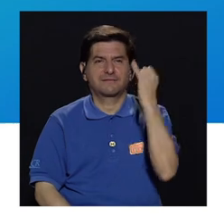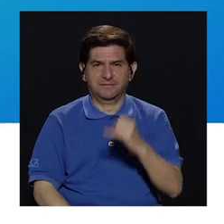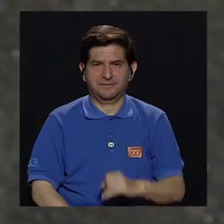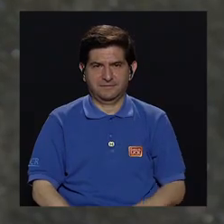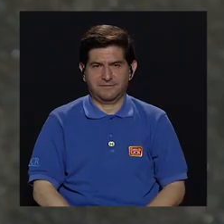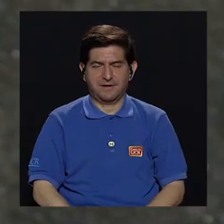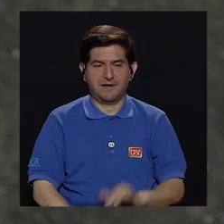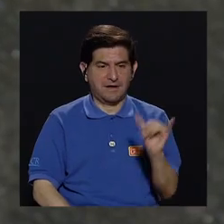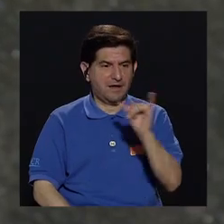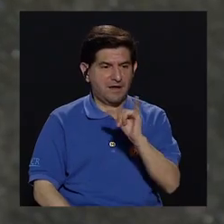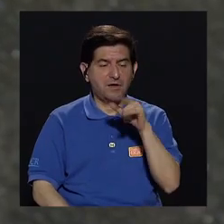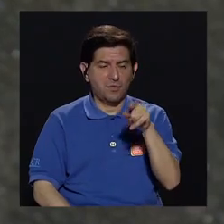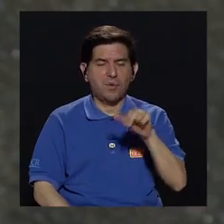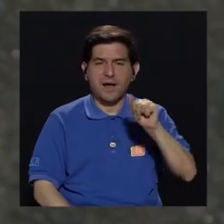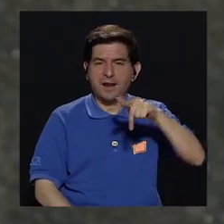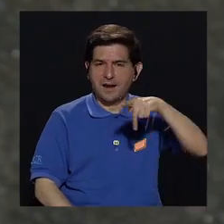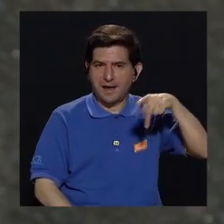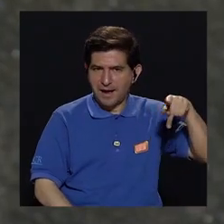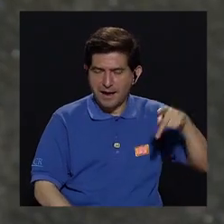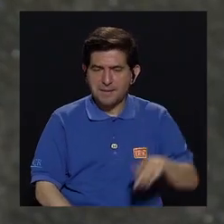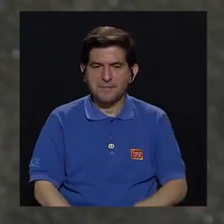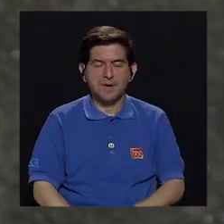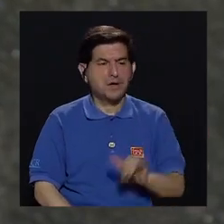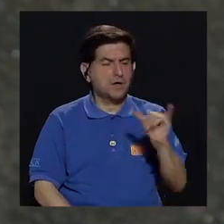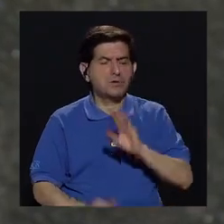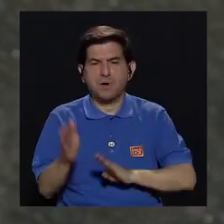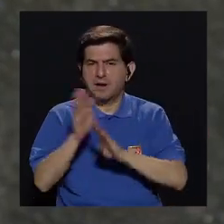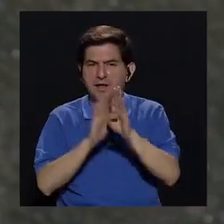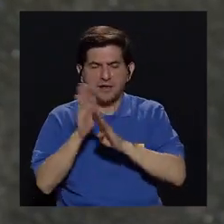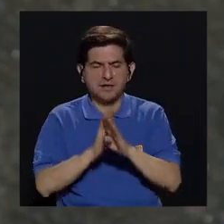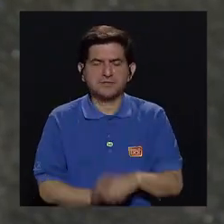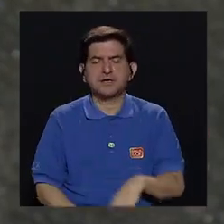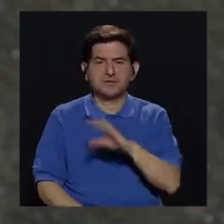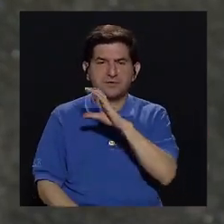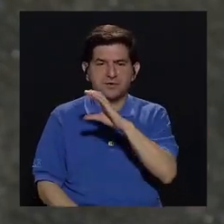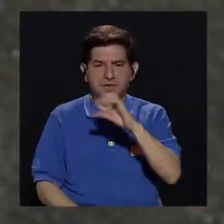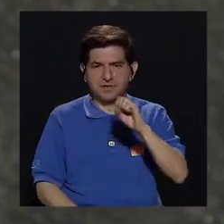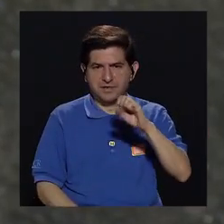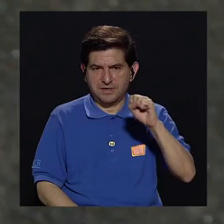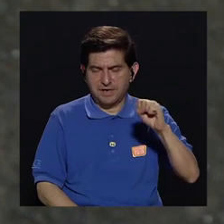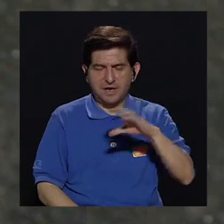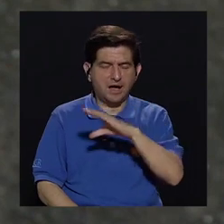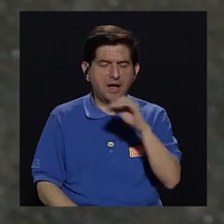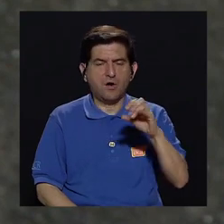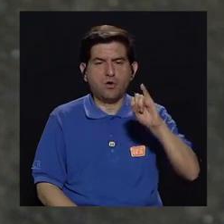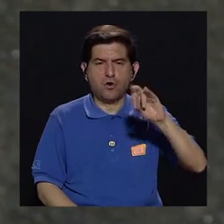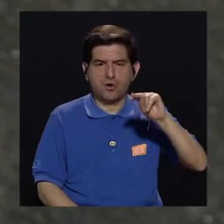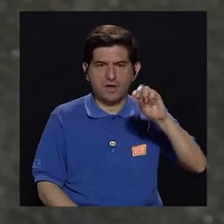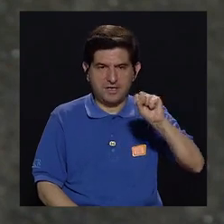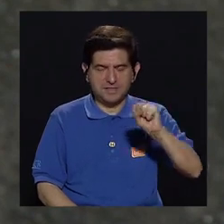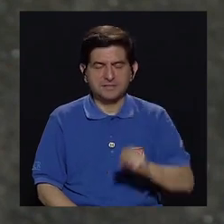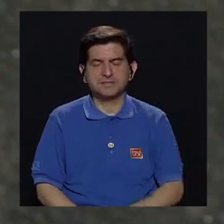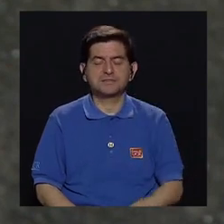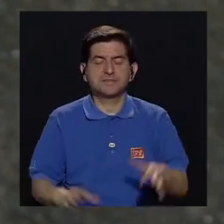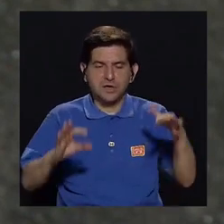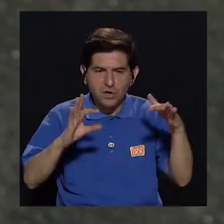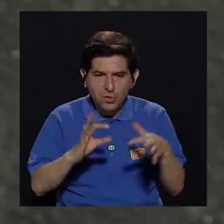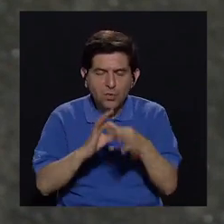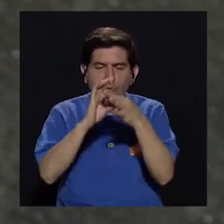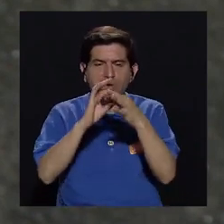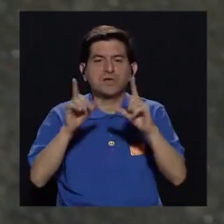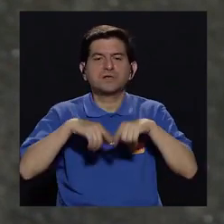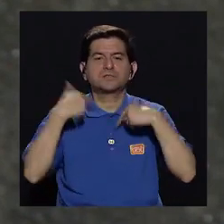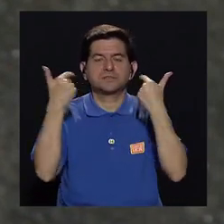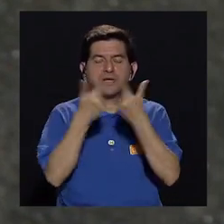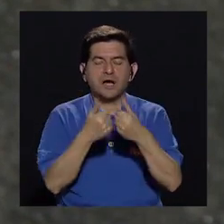es que, al igual como esta aplicación, como las que desarrolla la caja, con el EDUS, el INS, se vayan sumando a